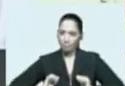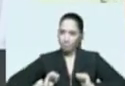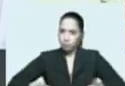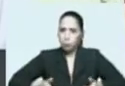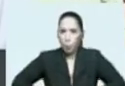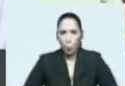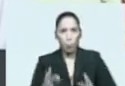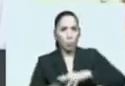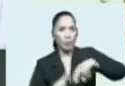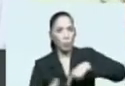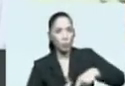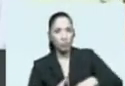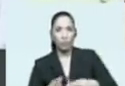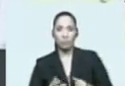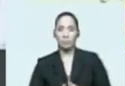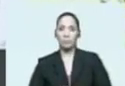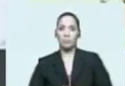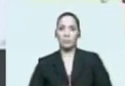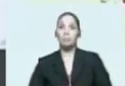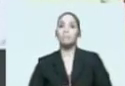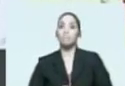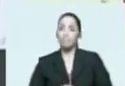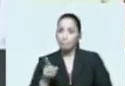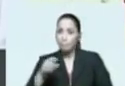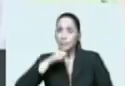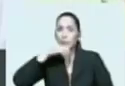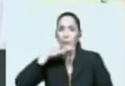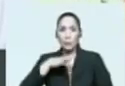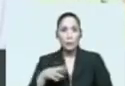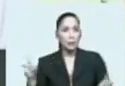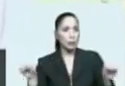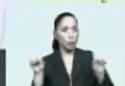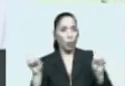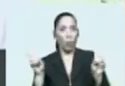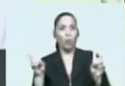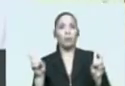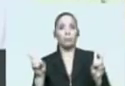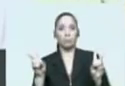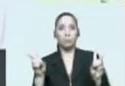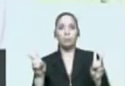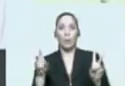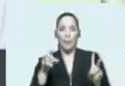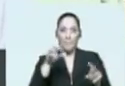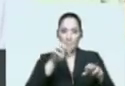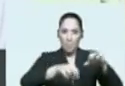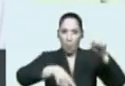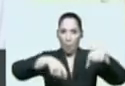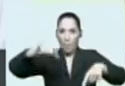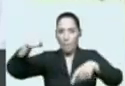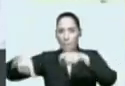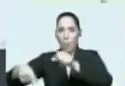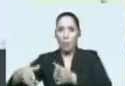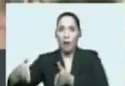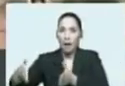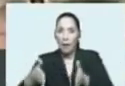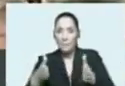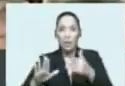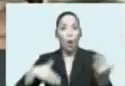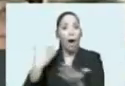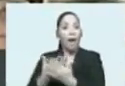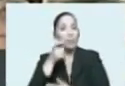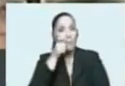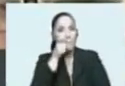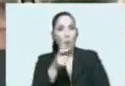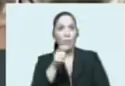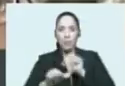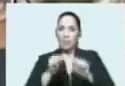la revolución también tuvo su origen en las historias mártires que quedaron sembradas en los caminos hasta que este pueblo del